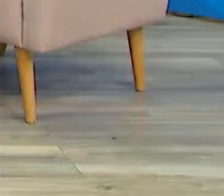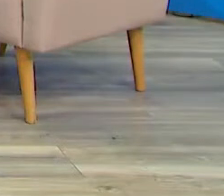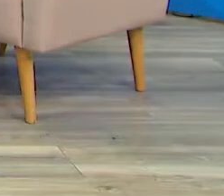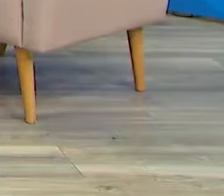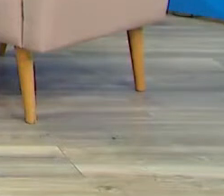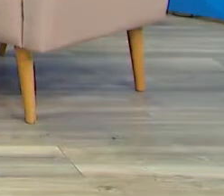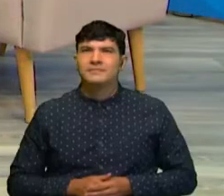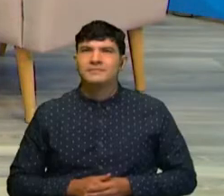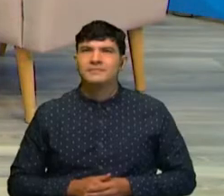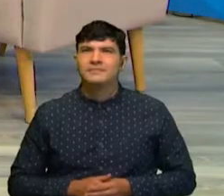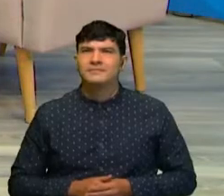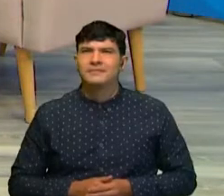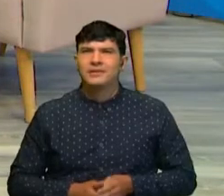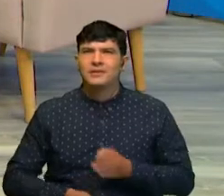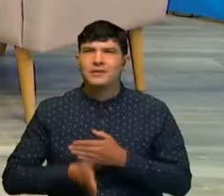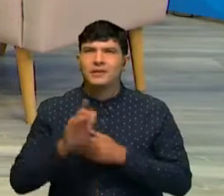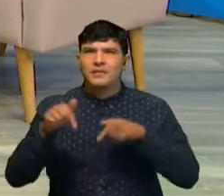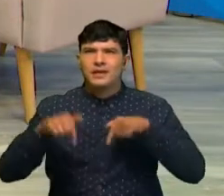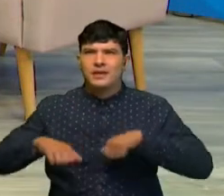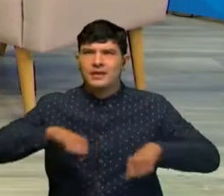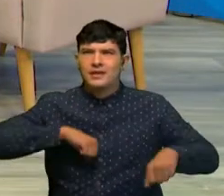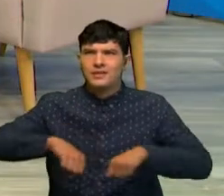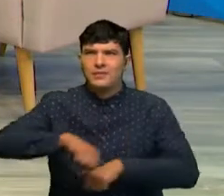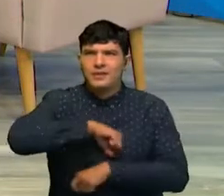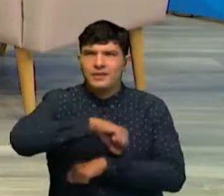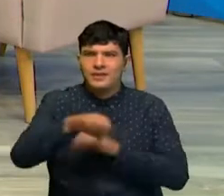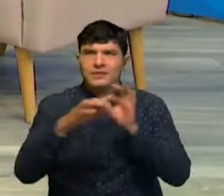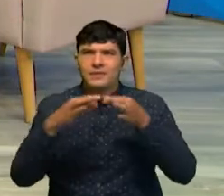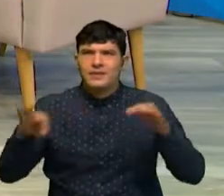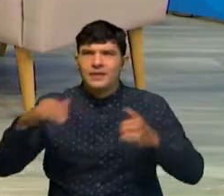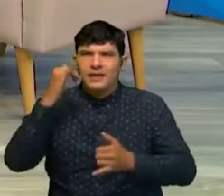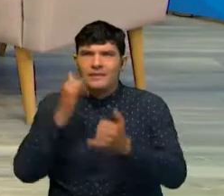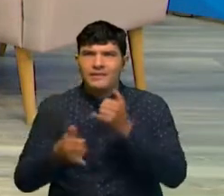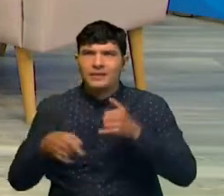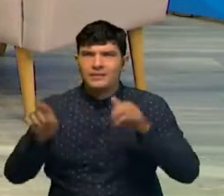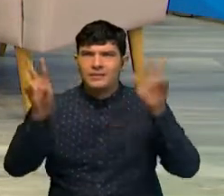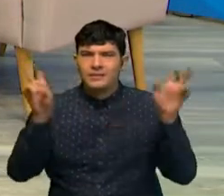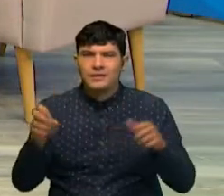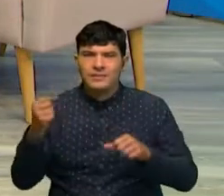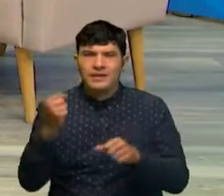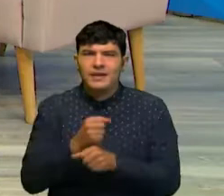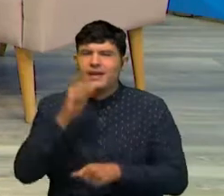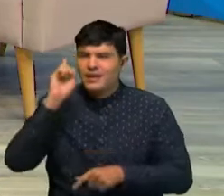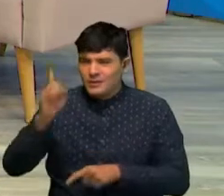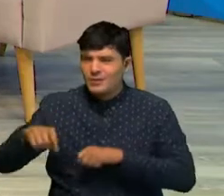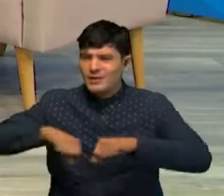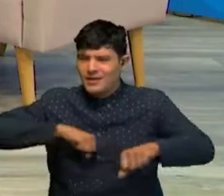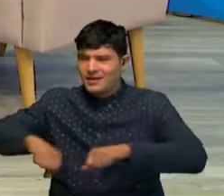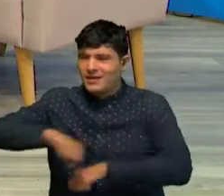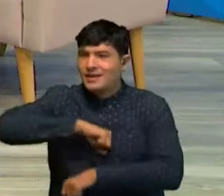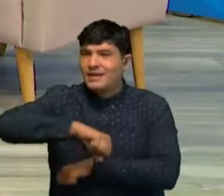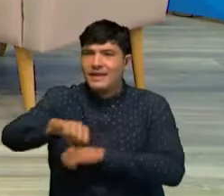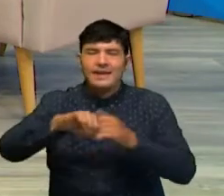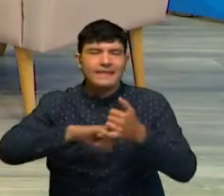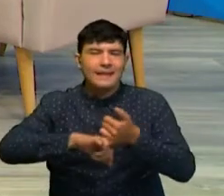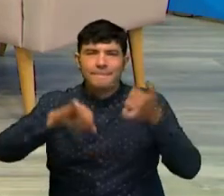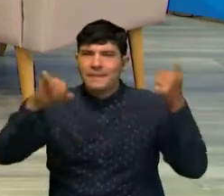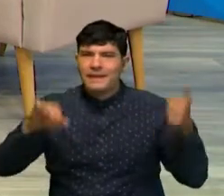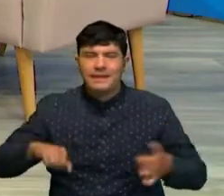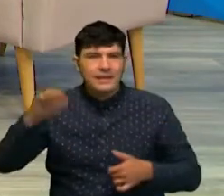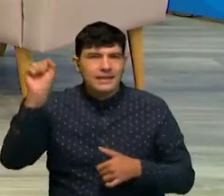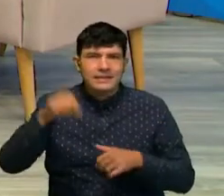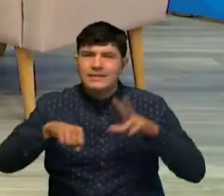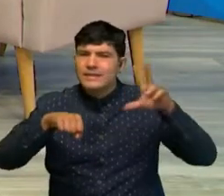Continuamos en Actúa en Derecho, abogada. El mensaje final para nuestros televidentes en temas laborales. Que actúen en derecho, independientemente si